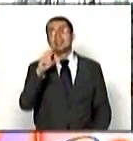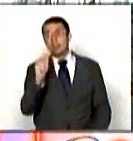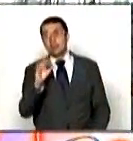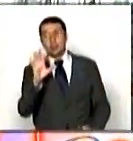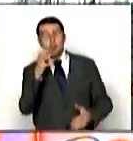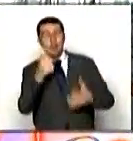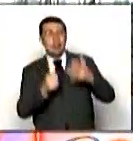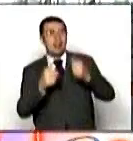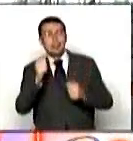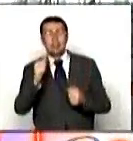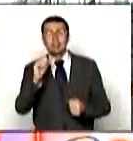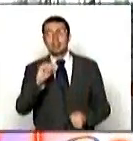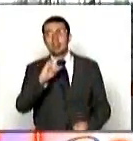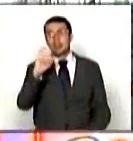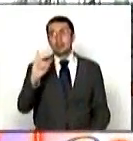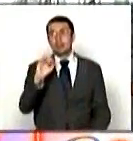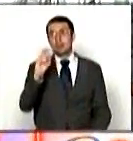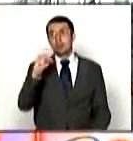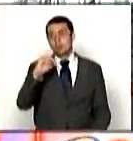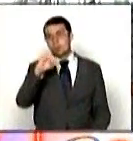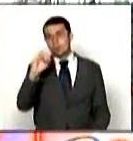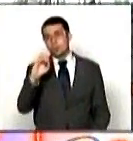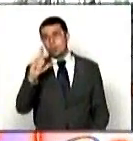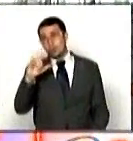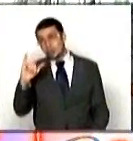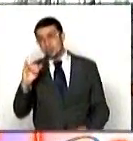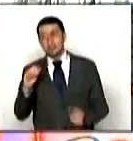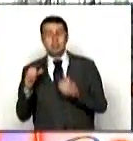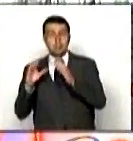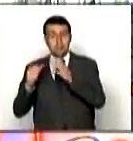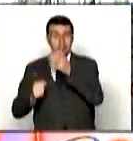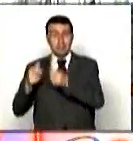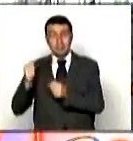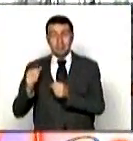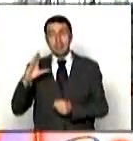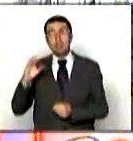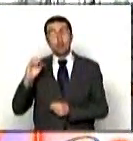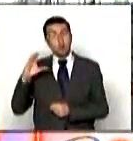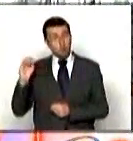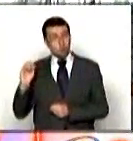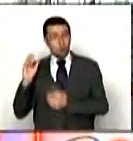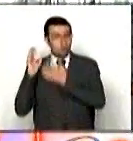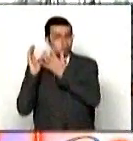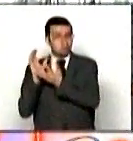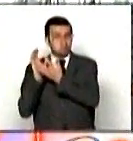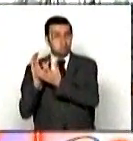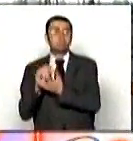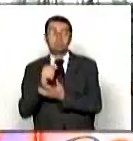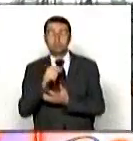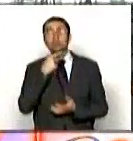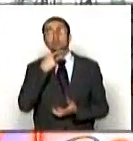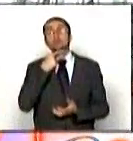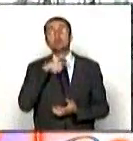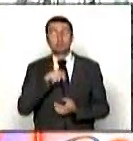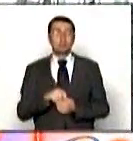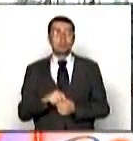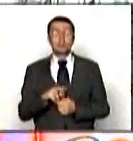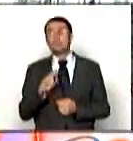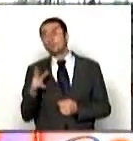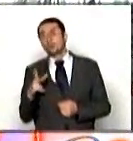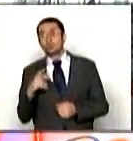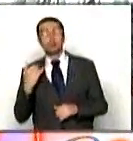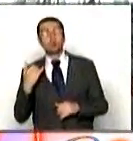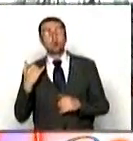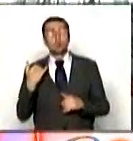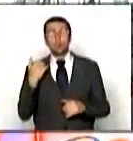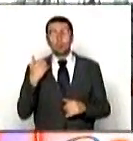leche de alpiste, la leche de coco, que son deliciosas y que saben muy rico y que les gusta mucho a ellos. Otro alimento muy bueno que le podemos dar son los jugos naturales hechos